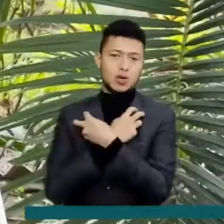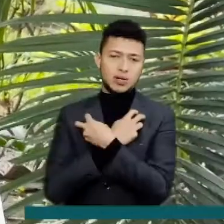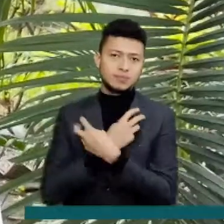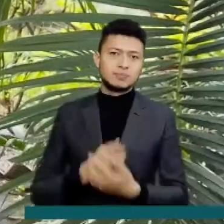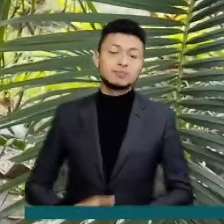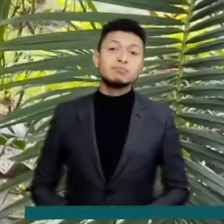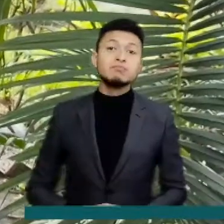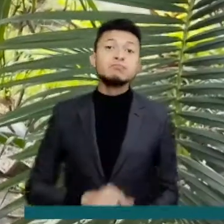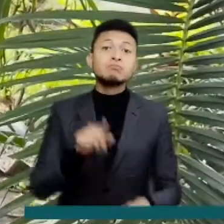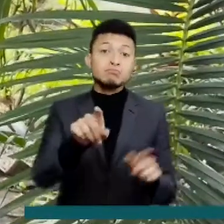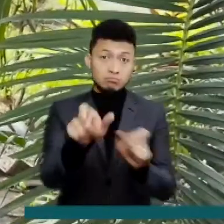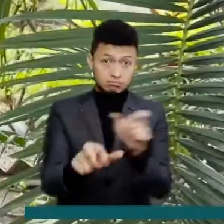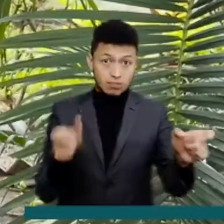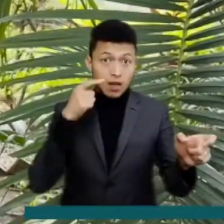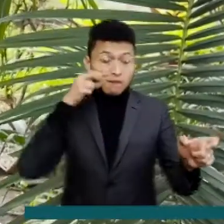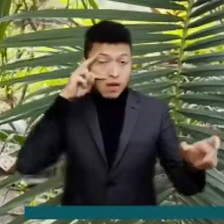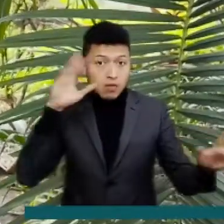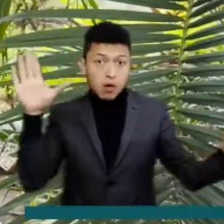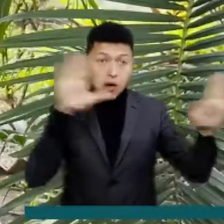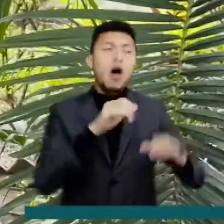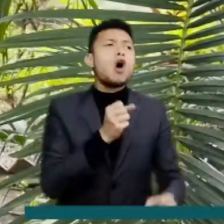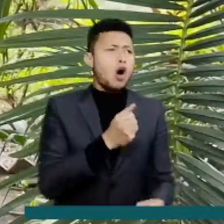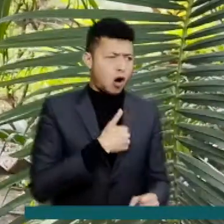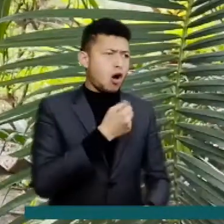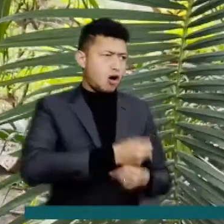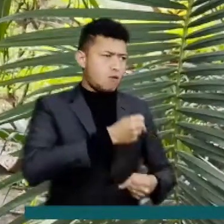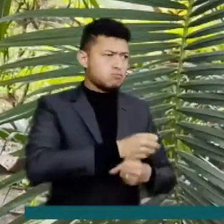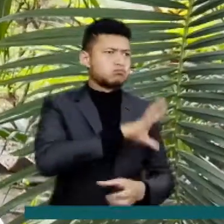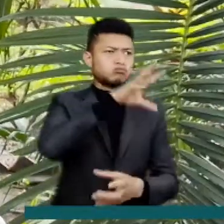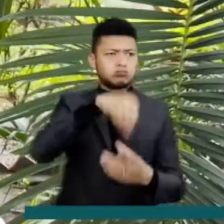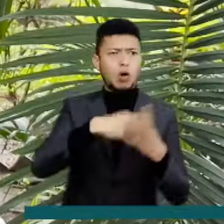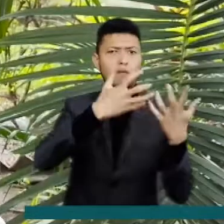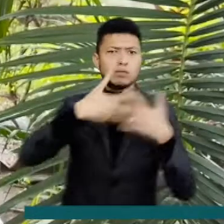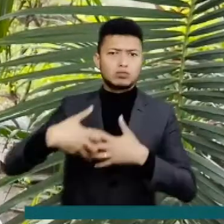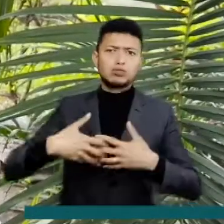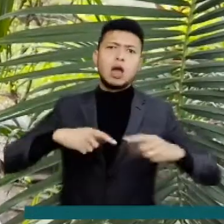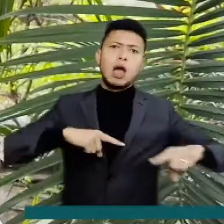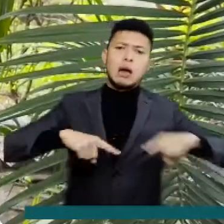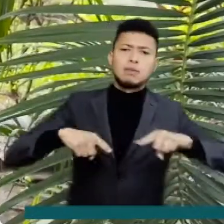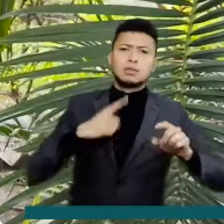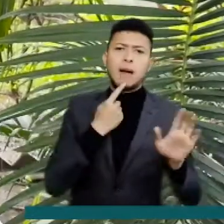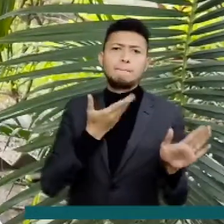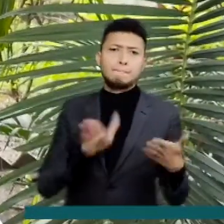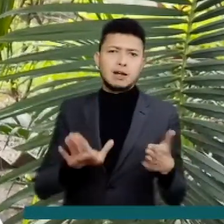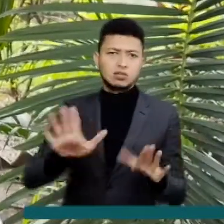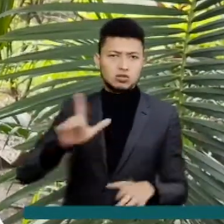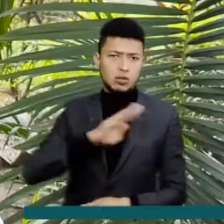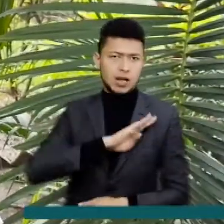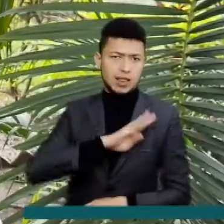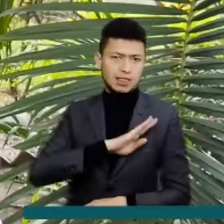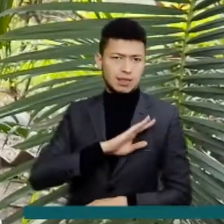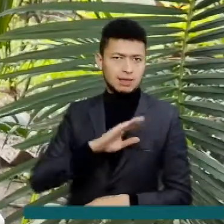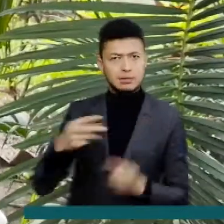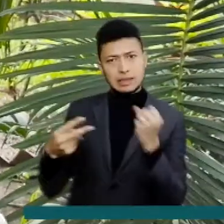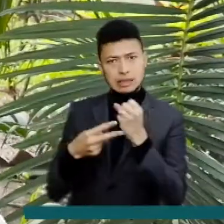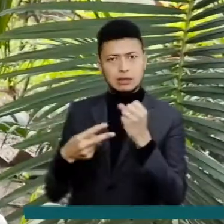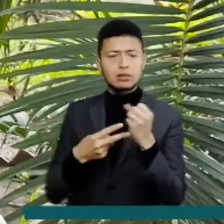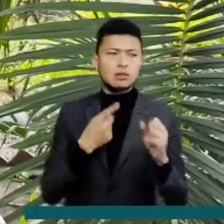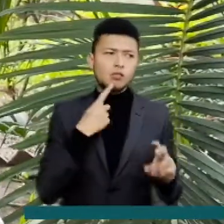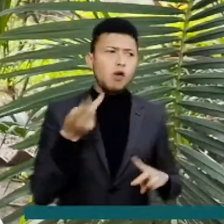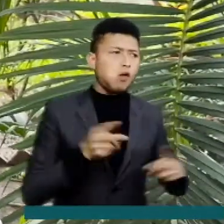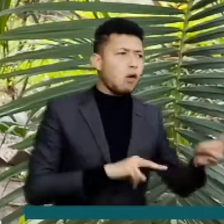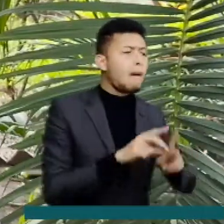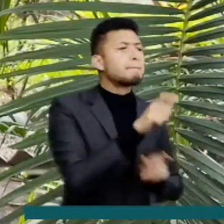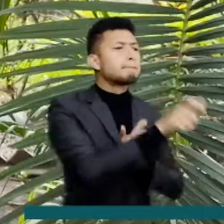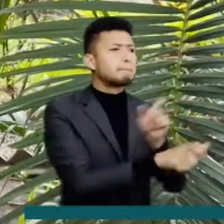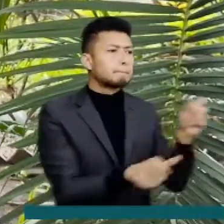Personas inescrupulosas están haciéndose pasar como supuestos funcionarios del Departamento Administrativo de Planeación de la Alcaldía de Neiva para estafar